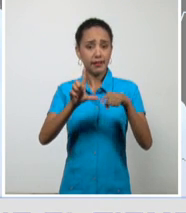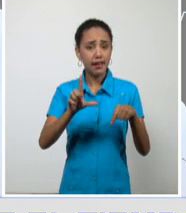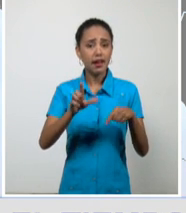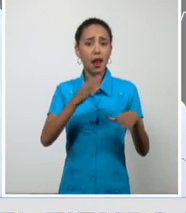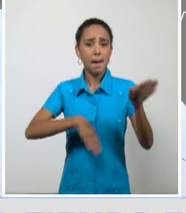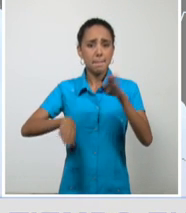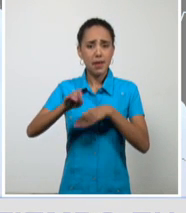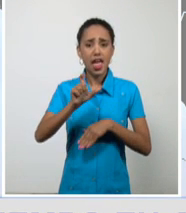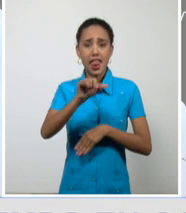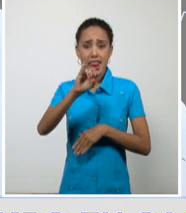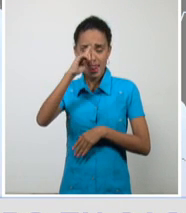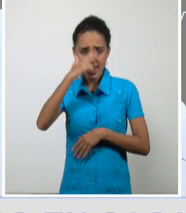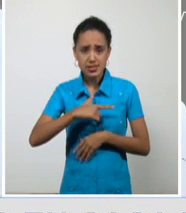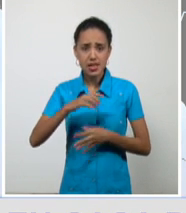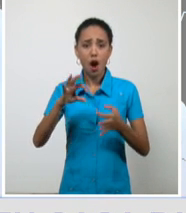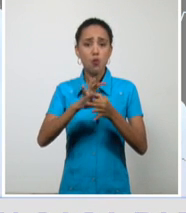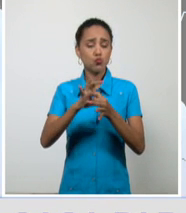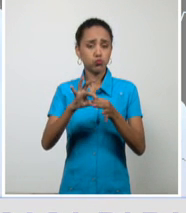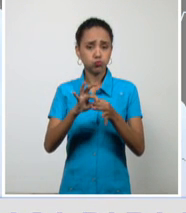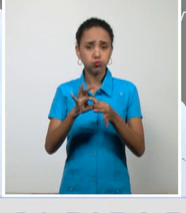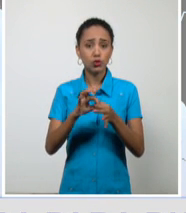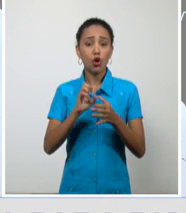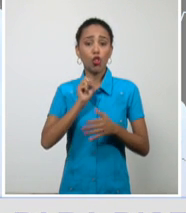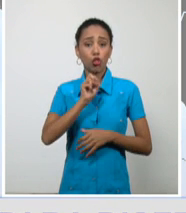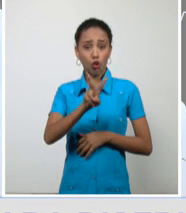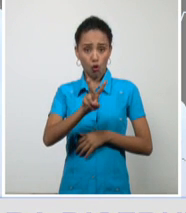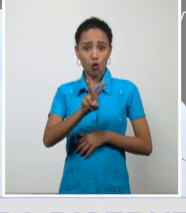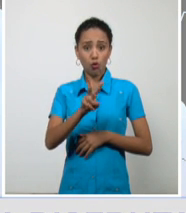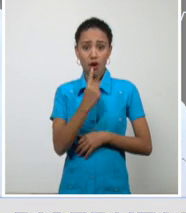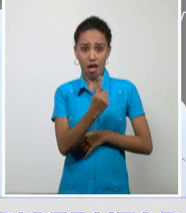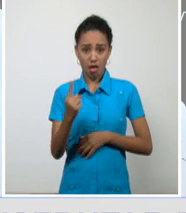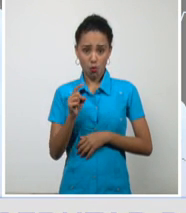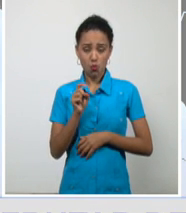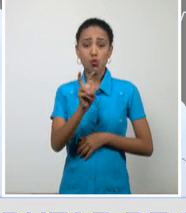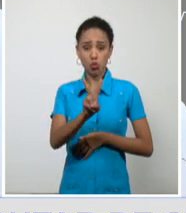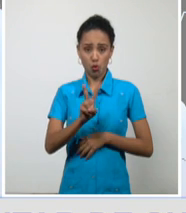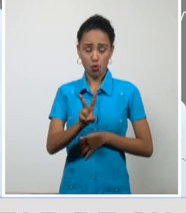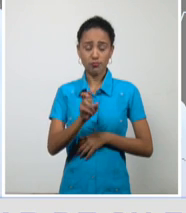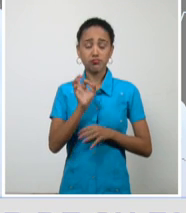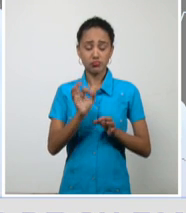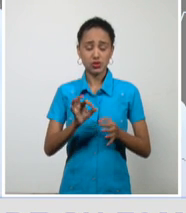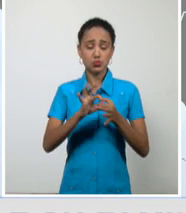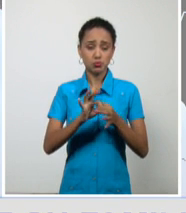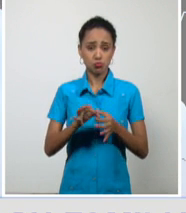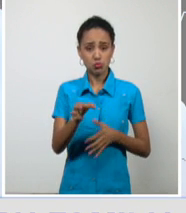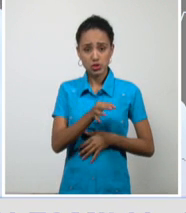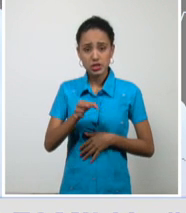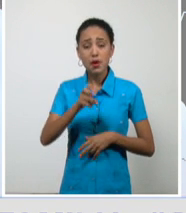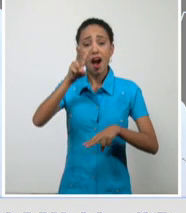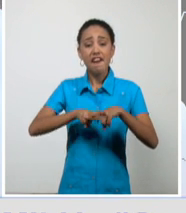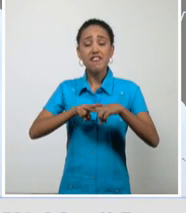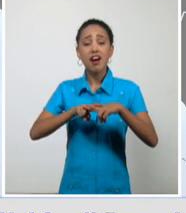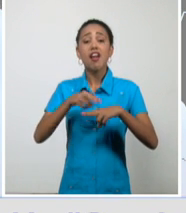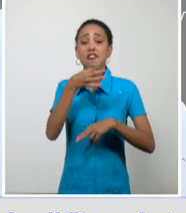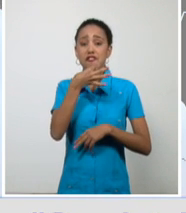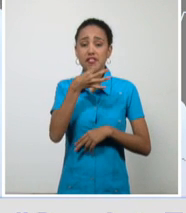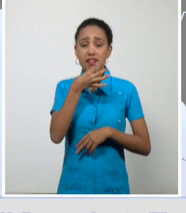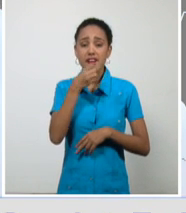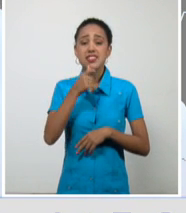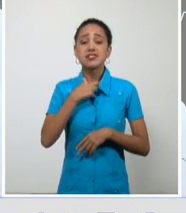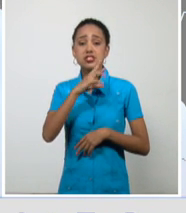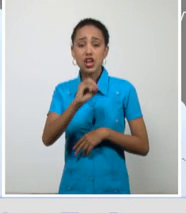Lisa, Guanabacoa, 2 cada uno de estos municipios. La Habana Vieja, Cerro y Plaza con